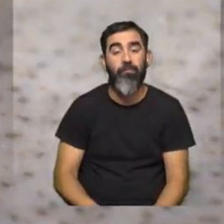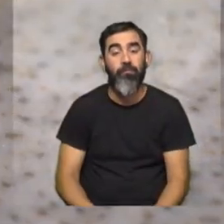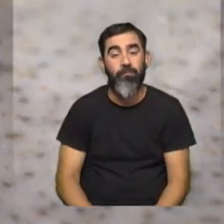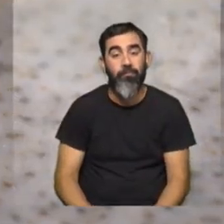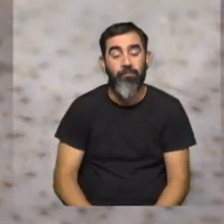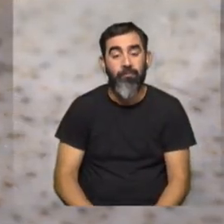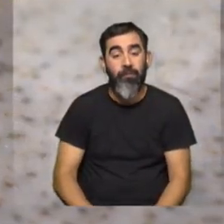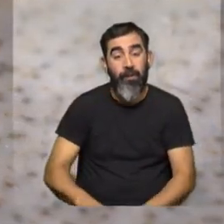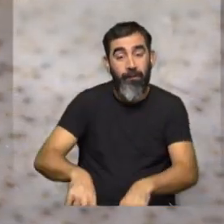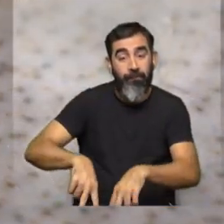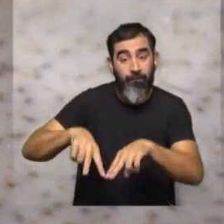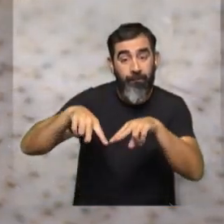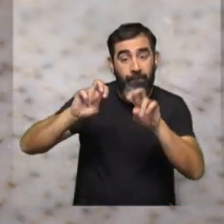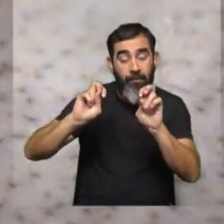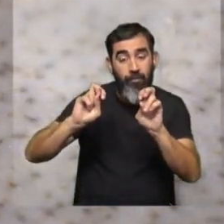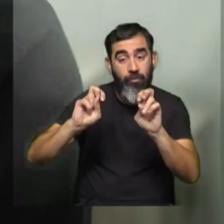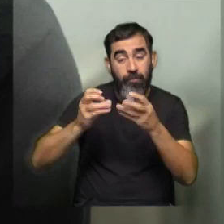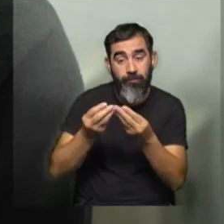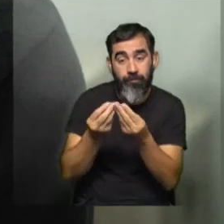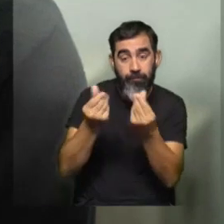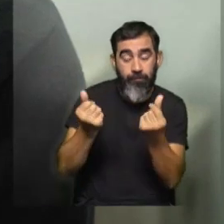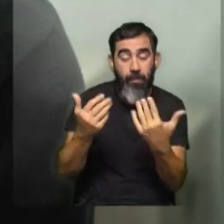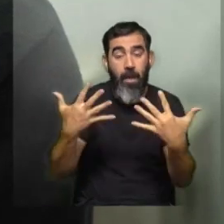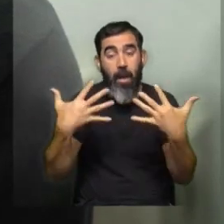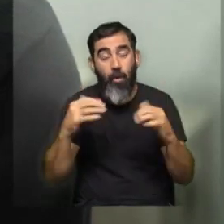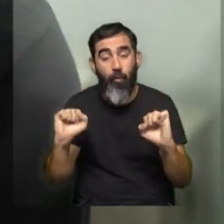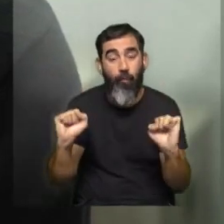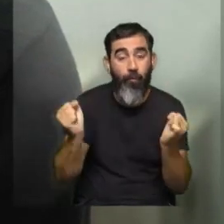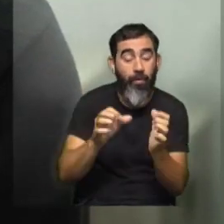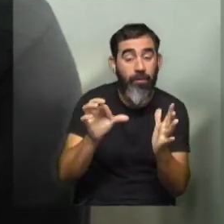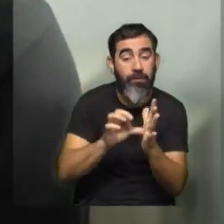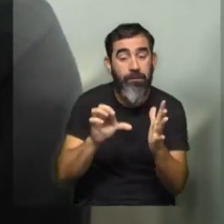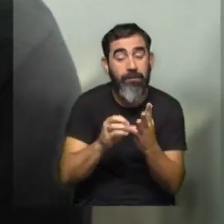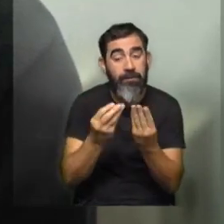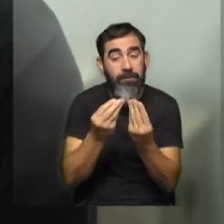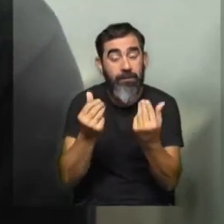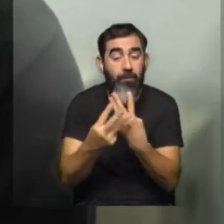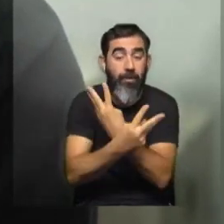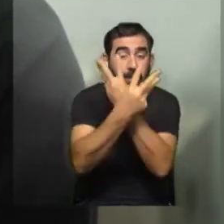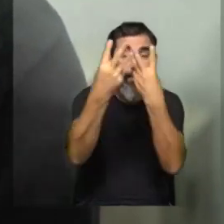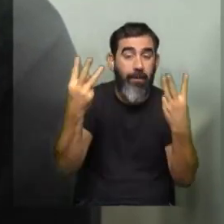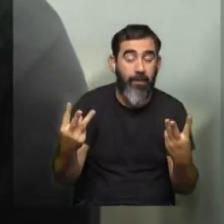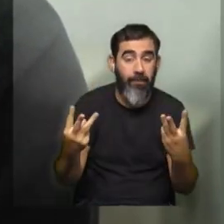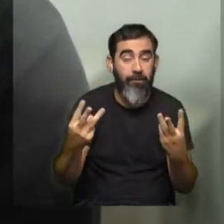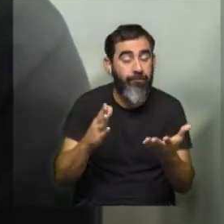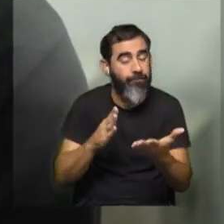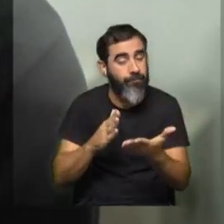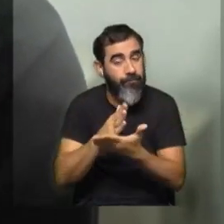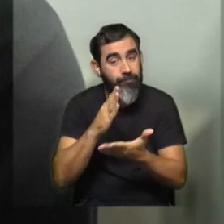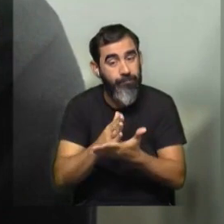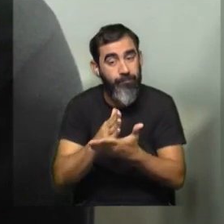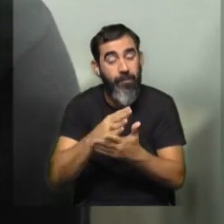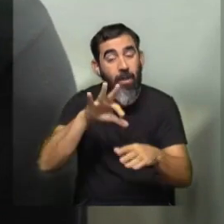Entonces, el estudio de la termorrecepción y de sistemas sensoriales en general, siempre